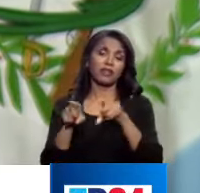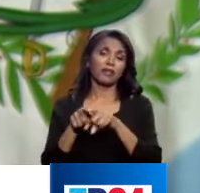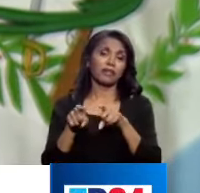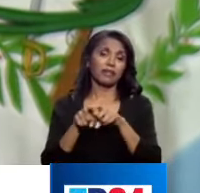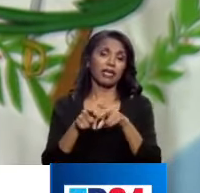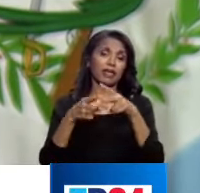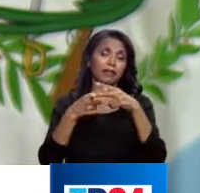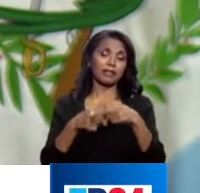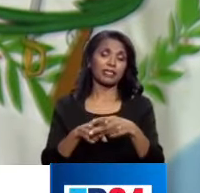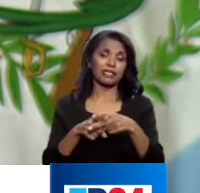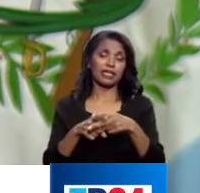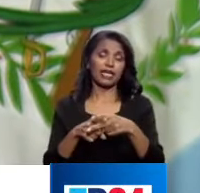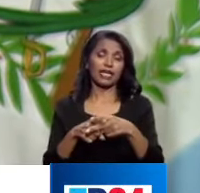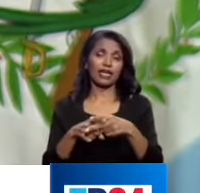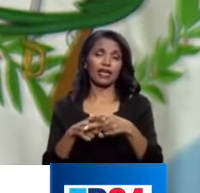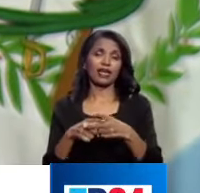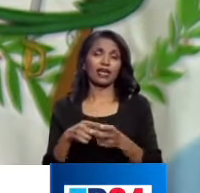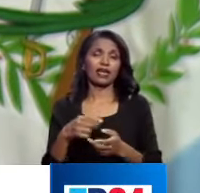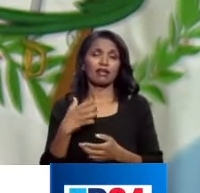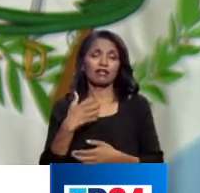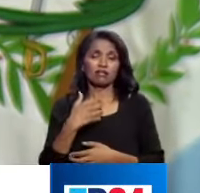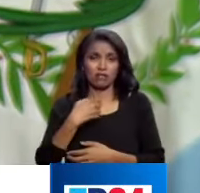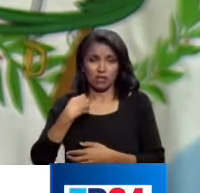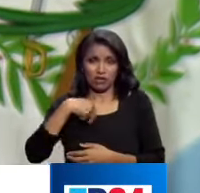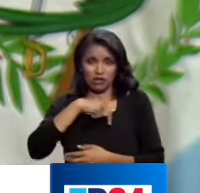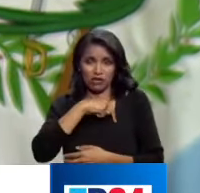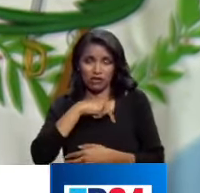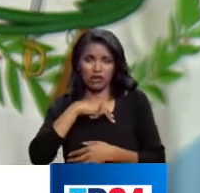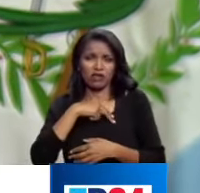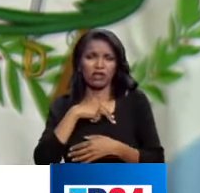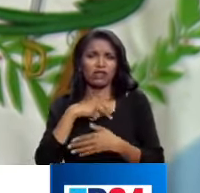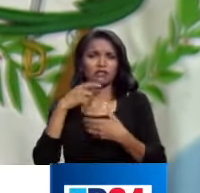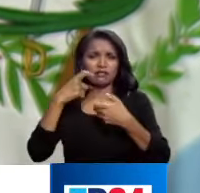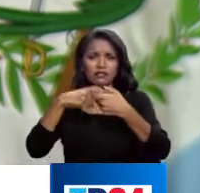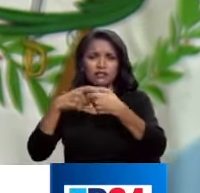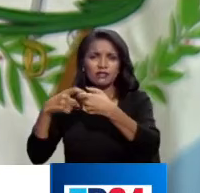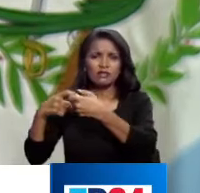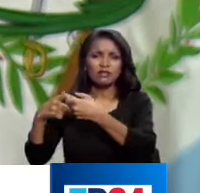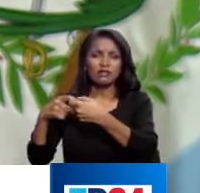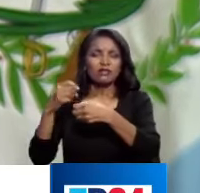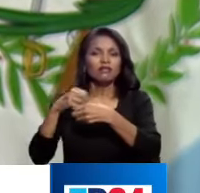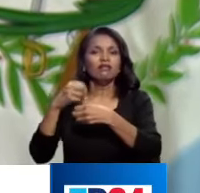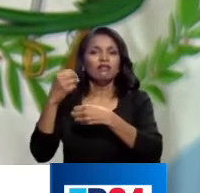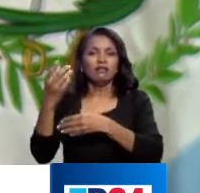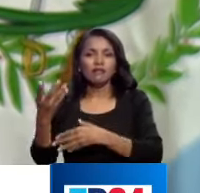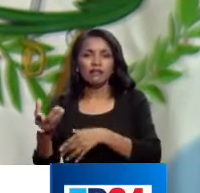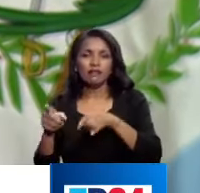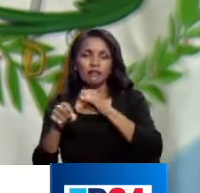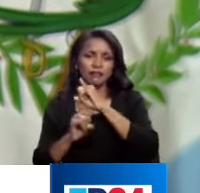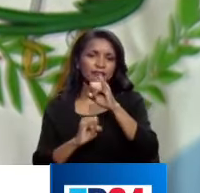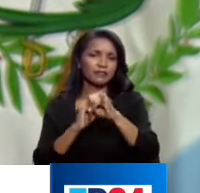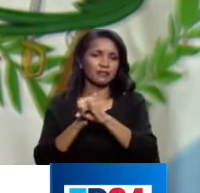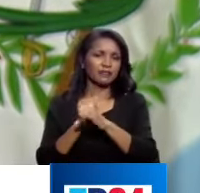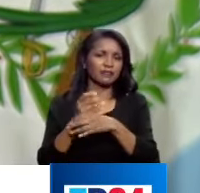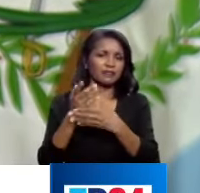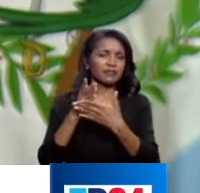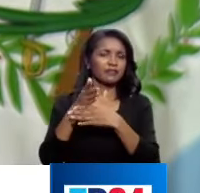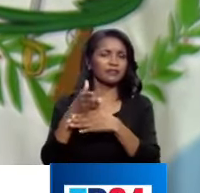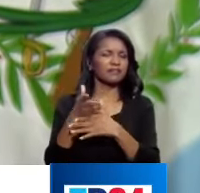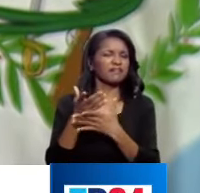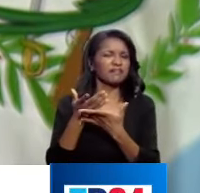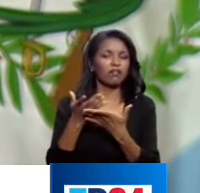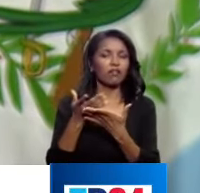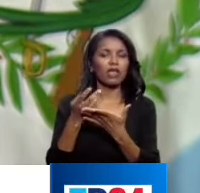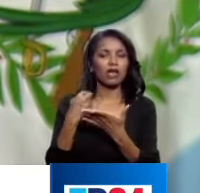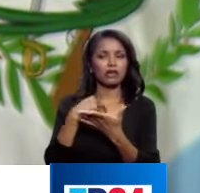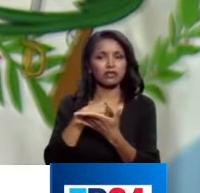comenzar nuestra participación en el conjunto internacional a través de lo que es la